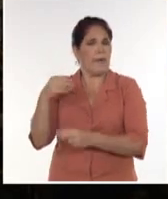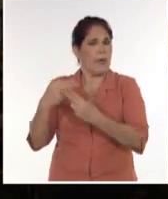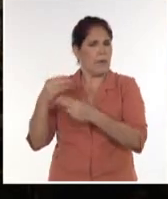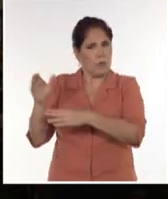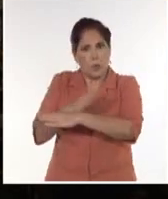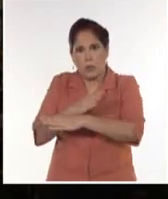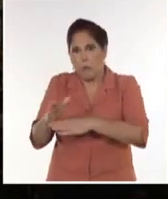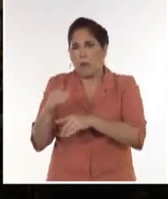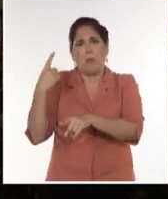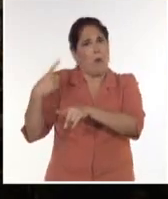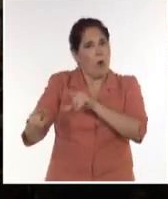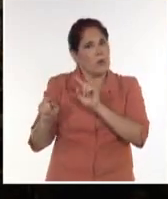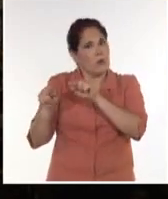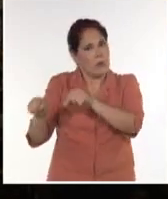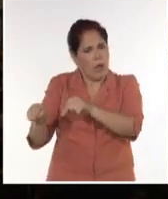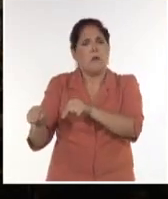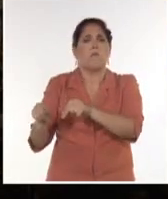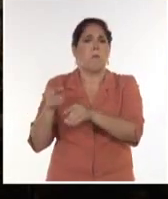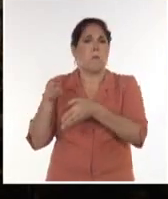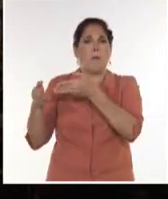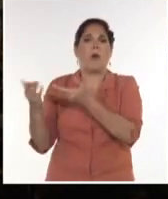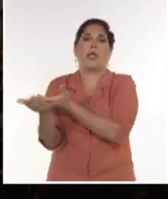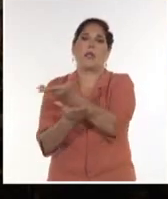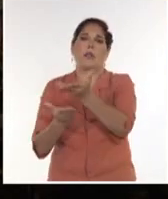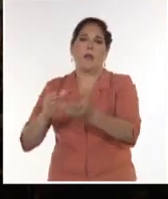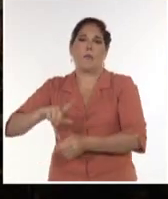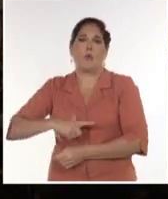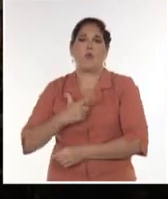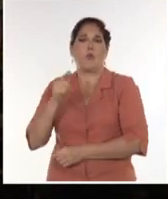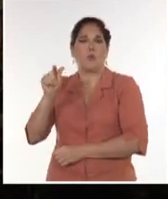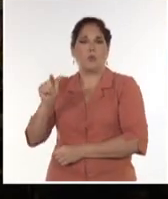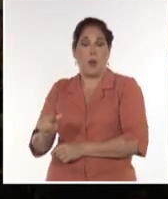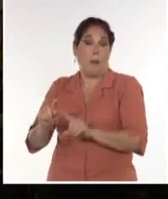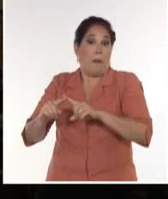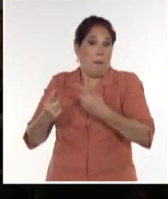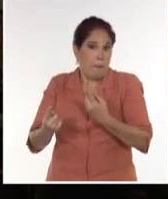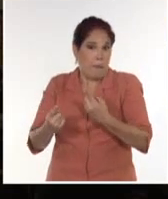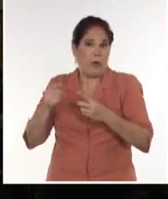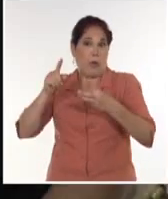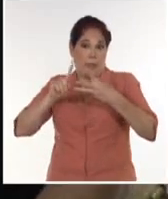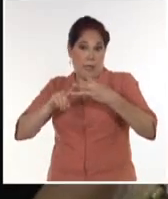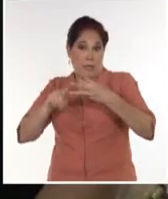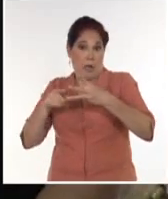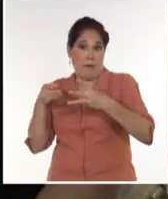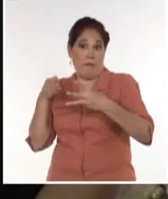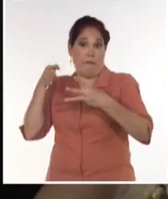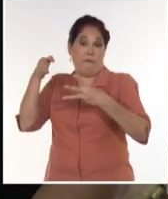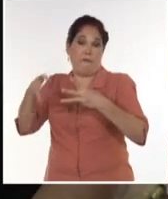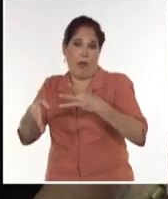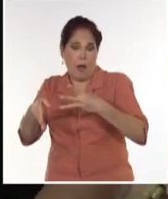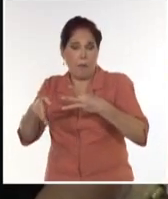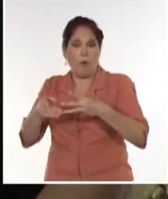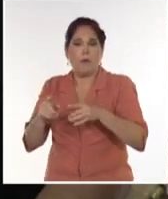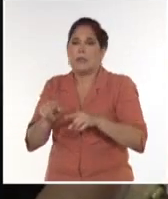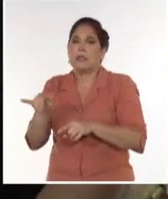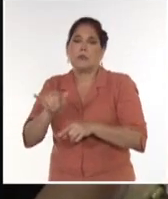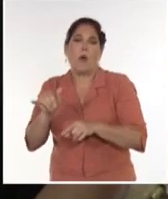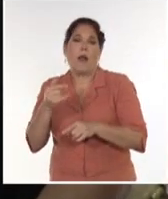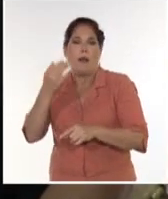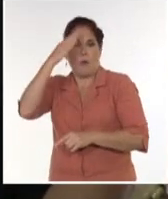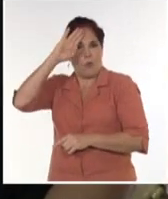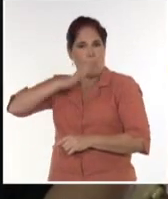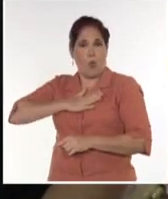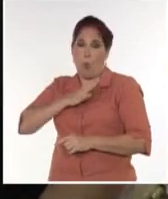en otras acciones de intercambio cultural, pero sin duda es esta tercera edición que está dedicándose a Cuba como